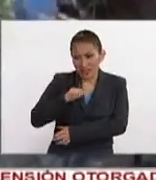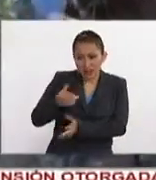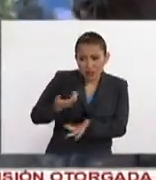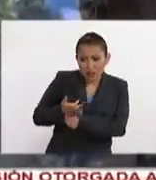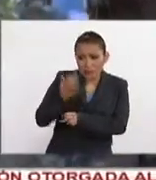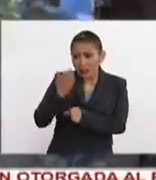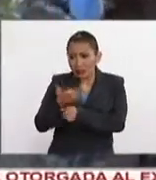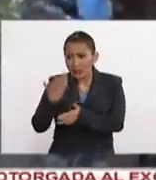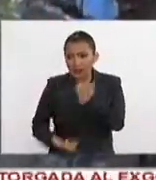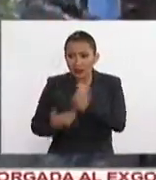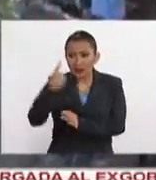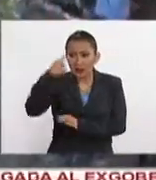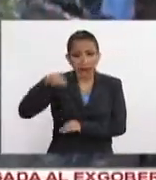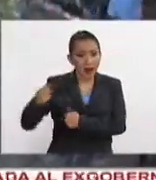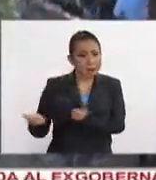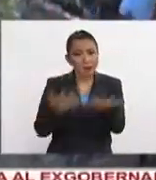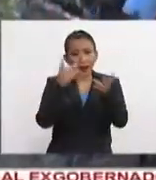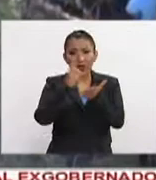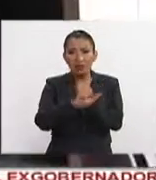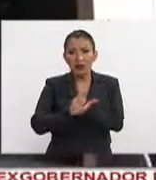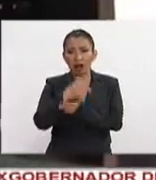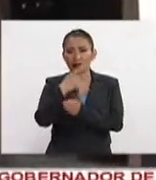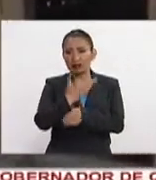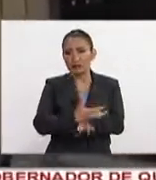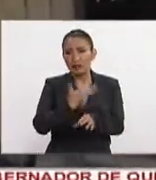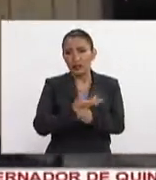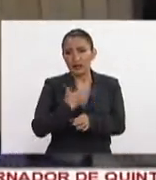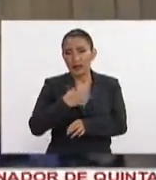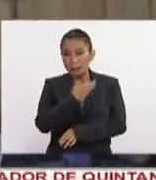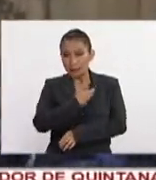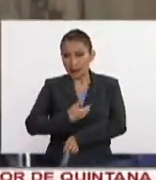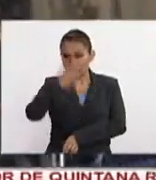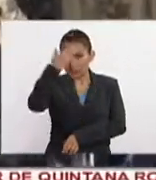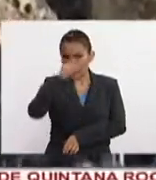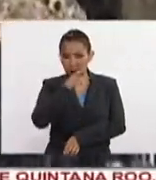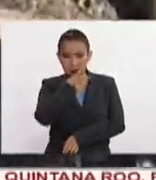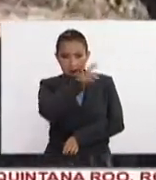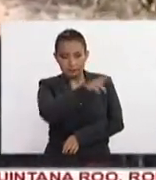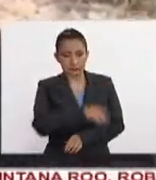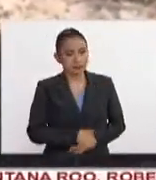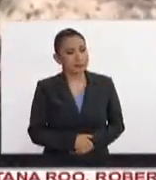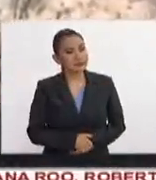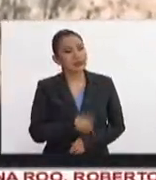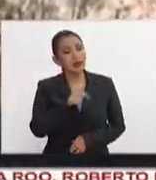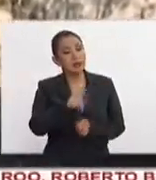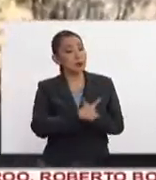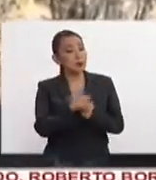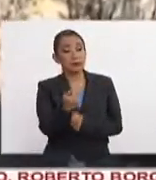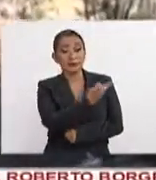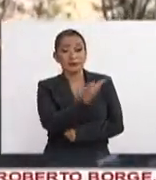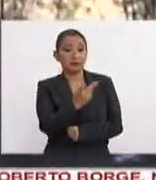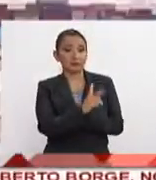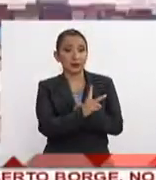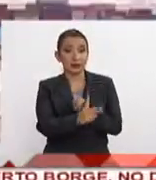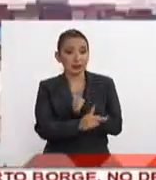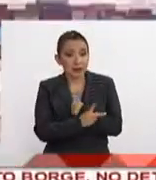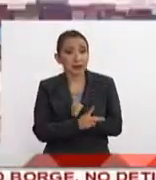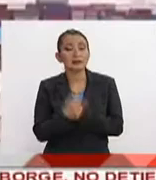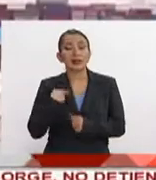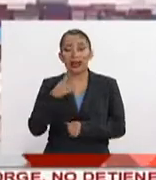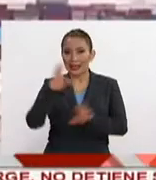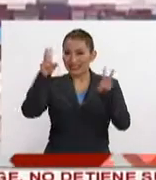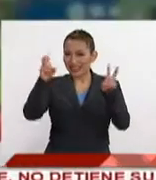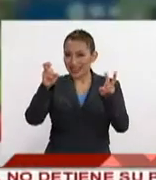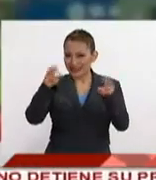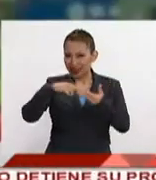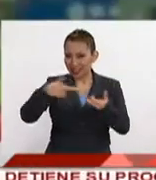lo suficiente para detener el flujo de drogas a su país, a lo que el presidente Peña Nieto respondió que es un problema de ambas naciones. En cuanto al